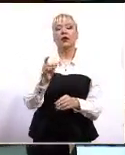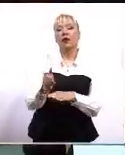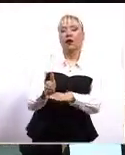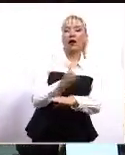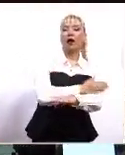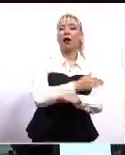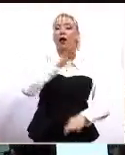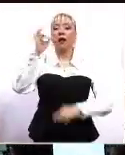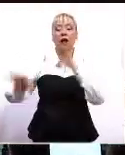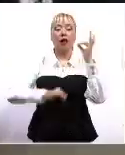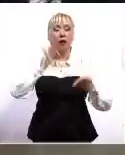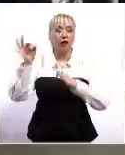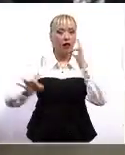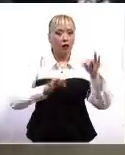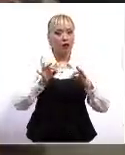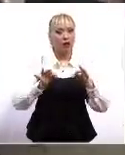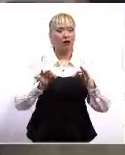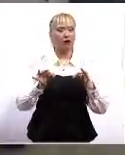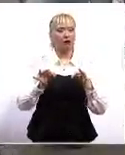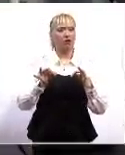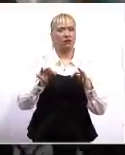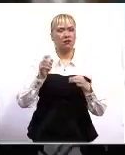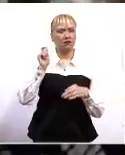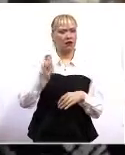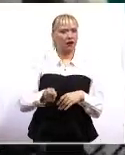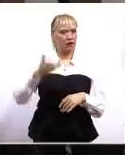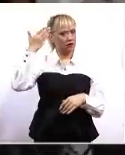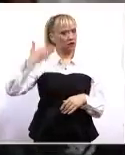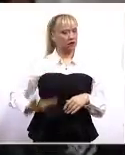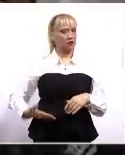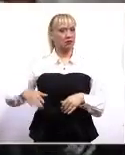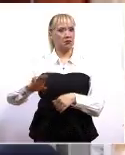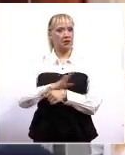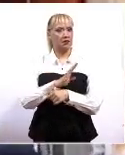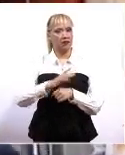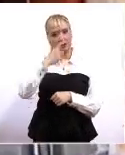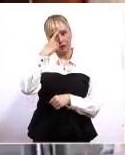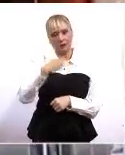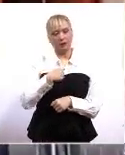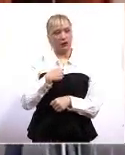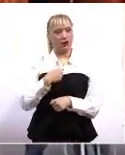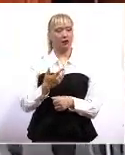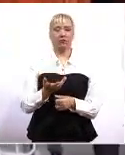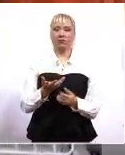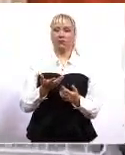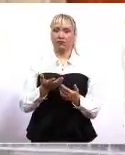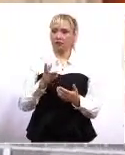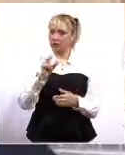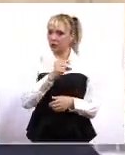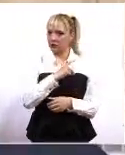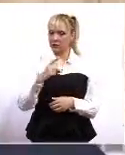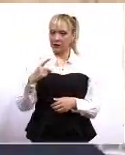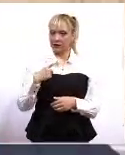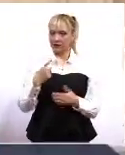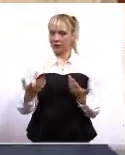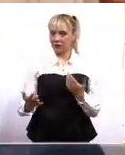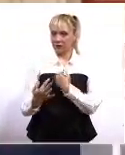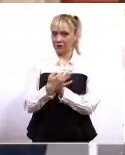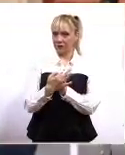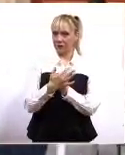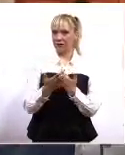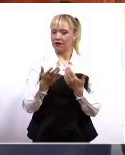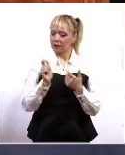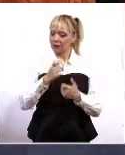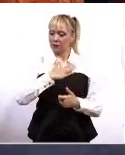de precampaña y campaña, promoción personalizada y vulneración al principio de imparcialidad atribuidos a Marcelo Ebrard y